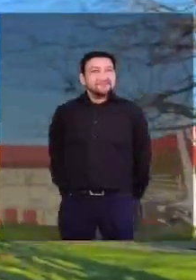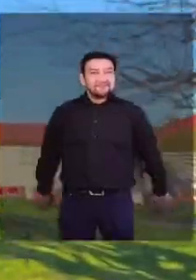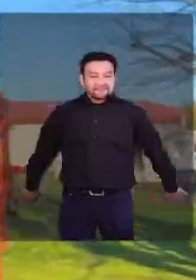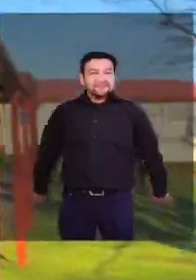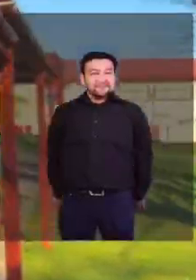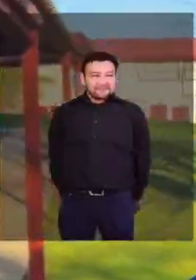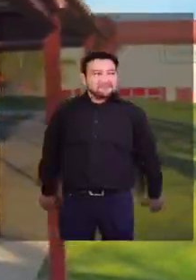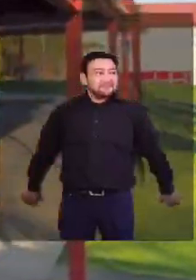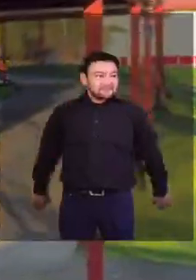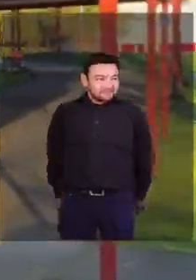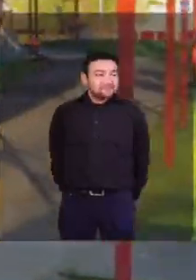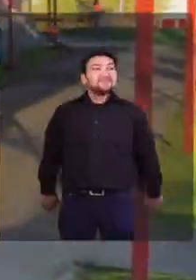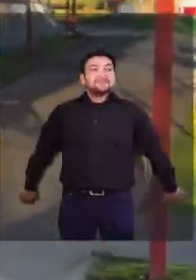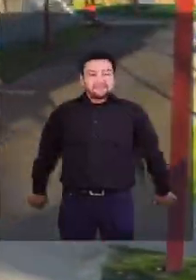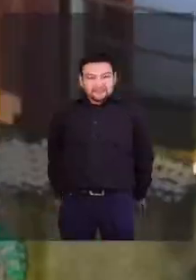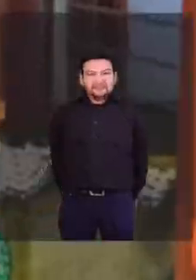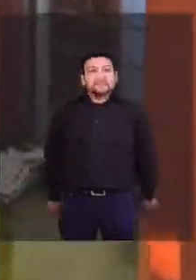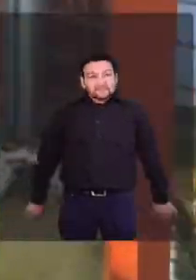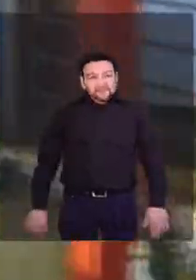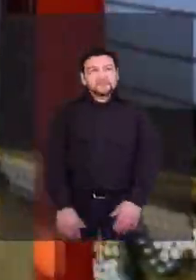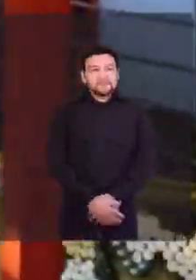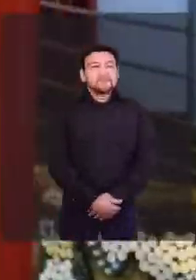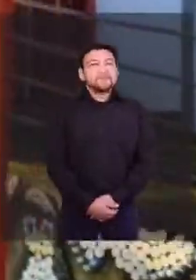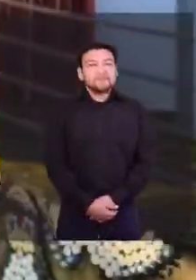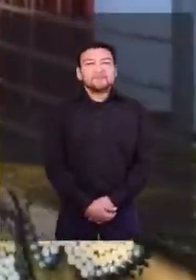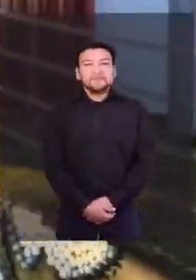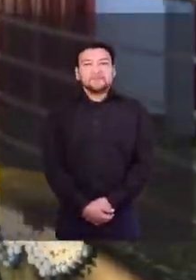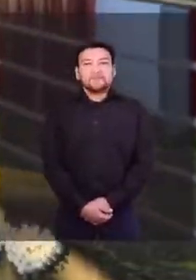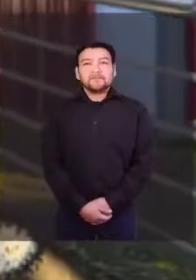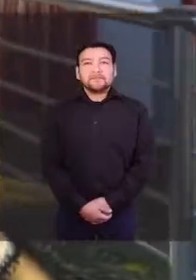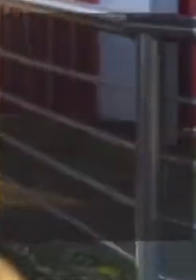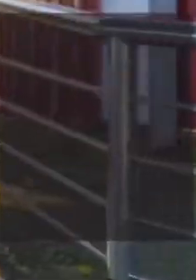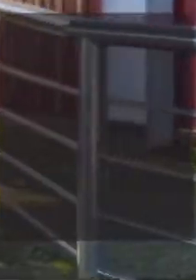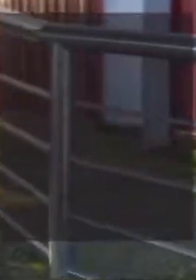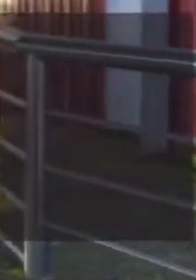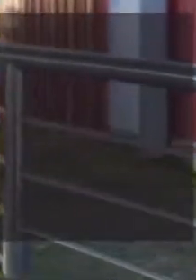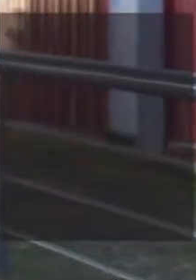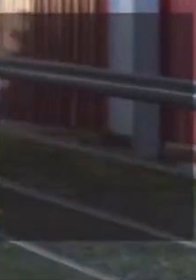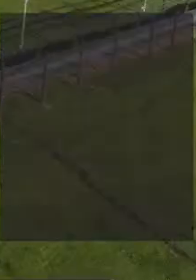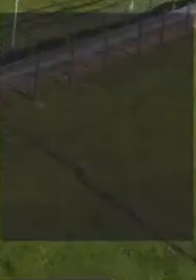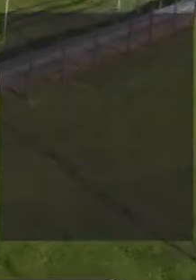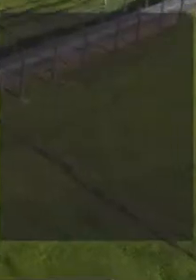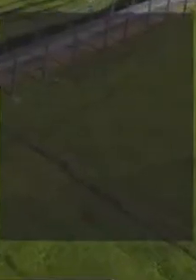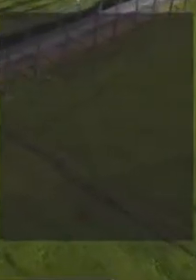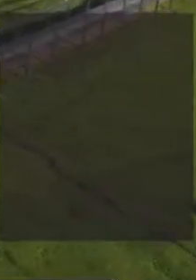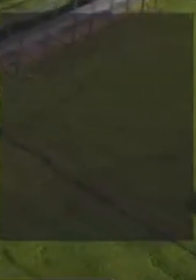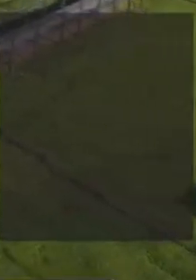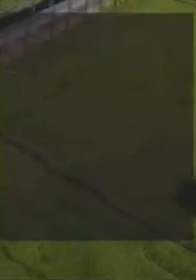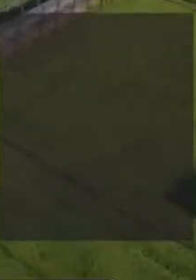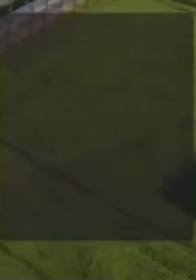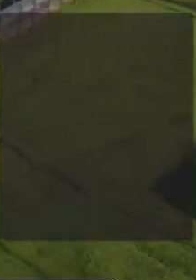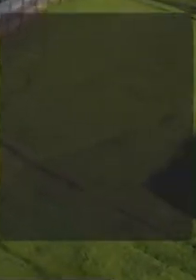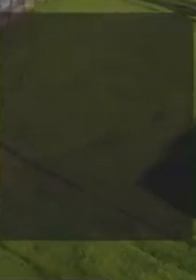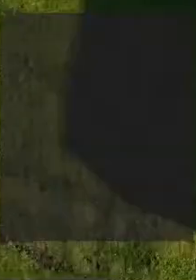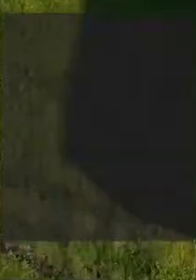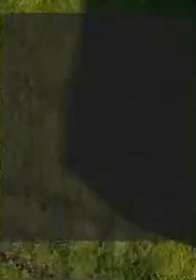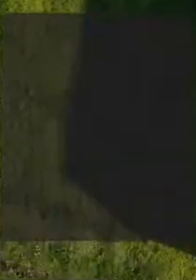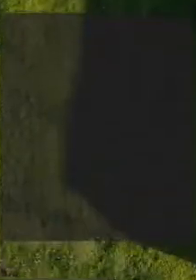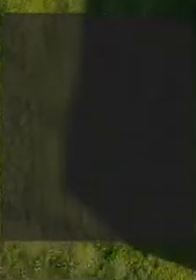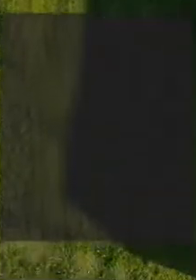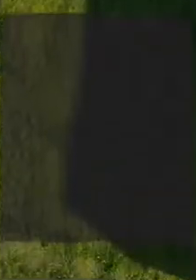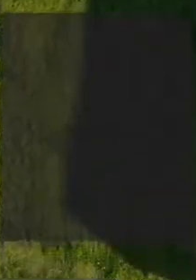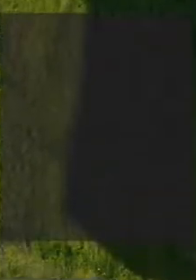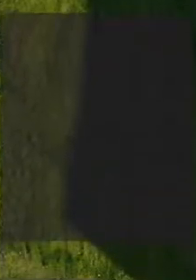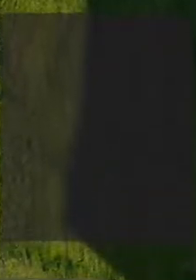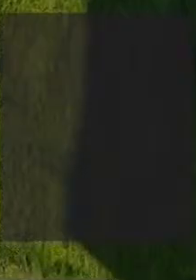investigación e innovación, estimulando la curiosidad y el espíritu crítico para ayudarte a alcanzar tus metas y